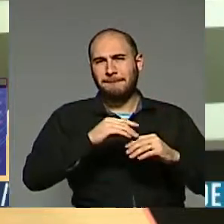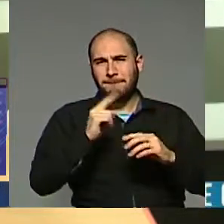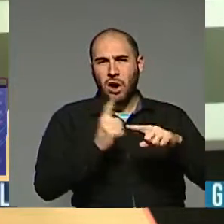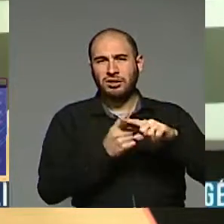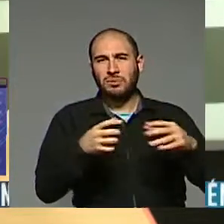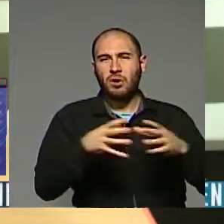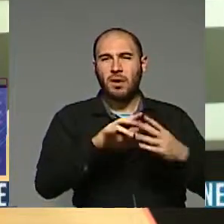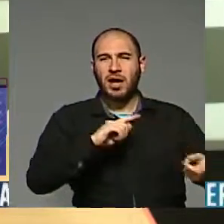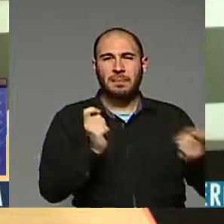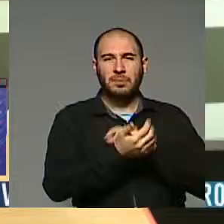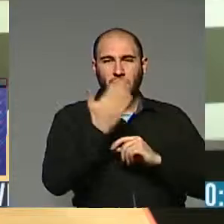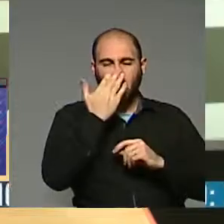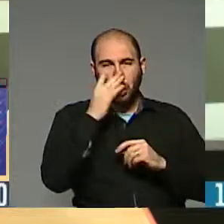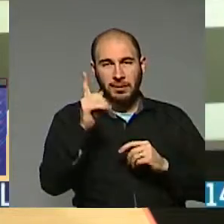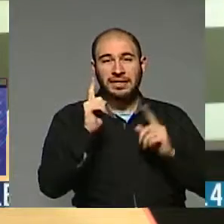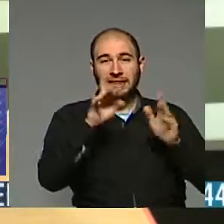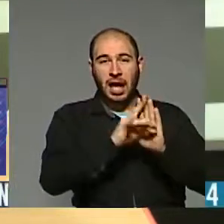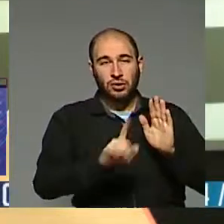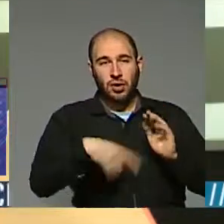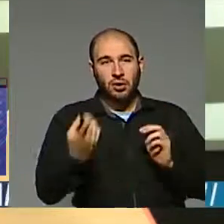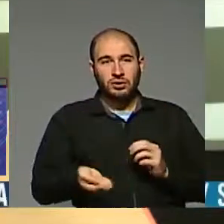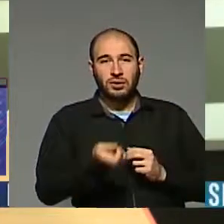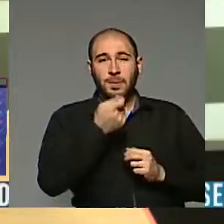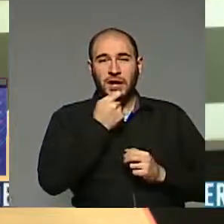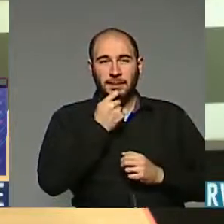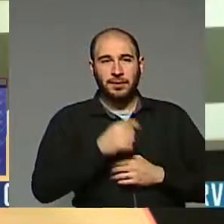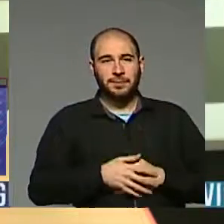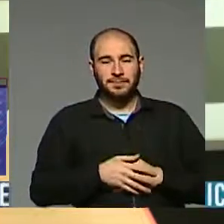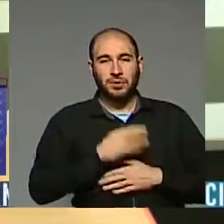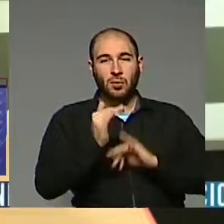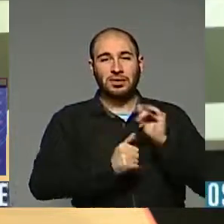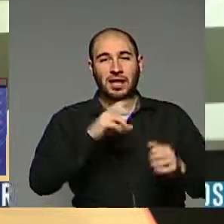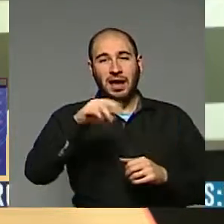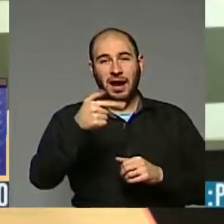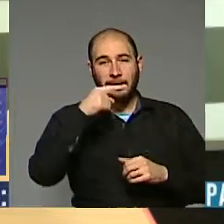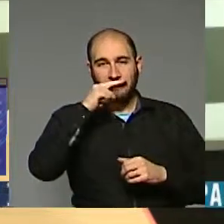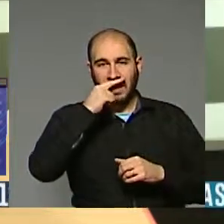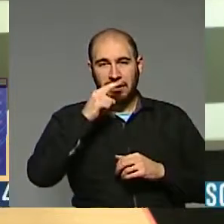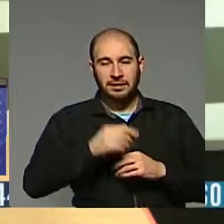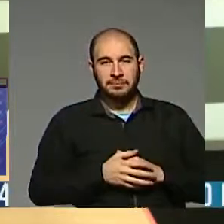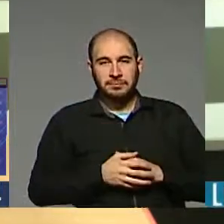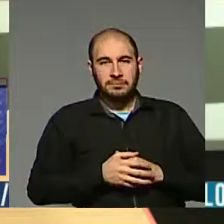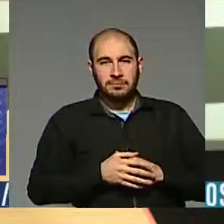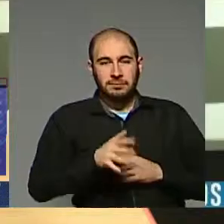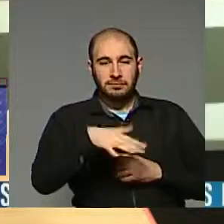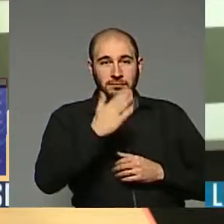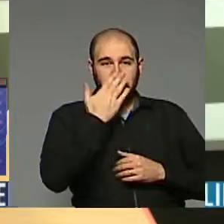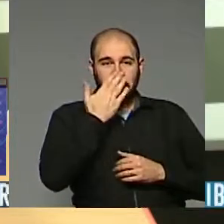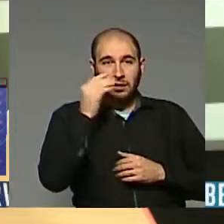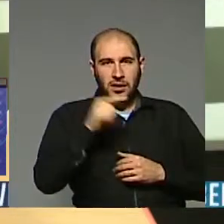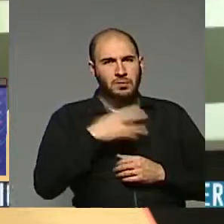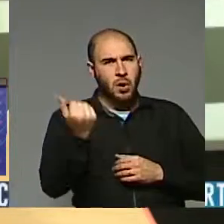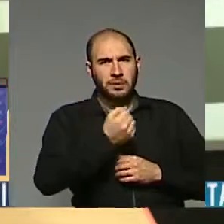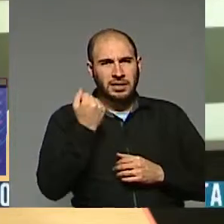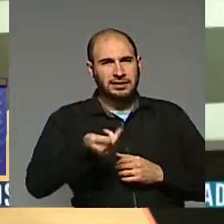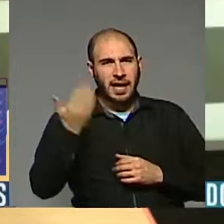la gente de Cambiemos en Córdoba. Y además el otro dato es que si tenemos que hablar del triunfo de Mauricio Macri, Córdoba tuvo mucho que ver